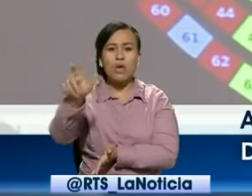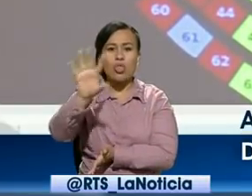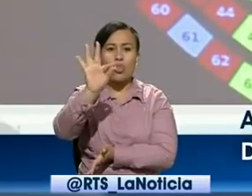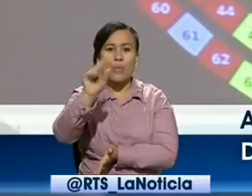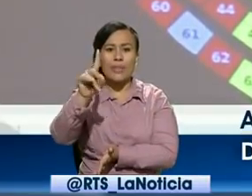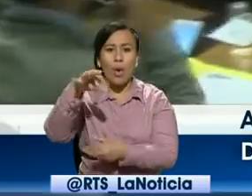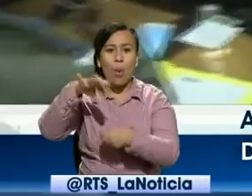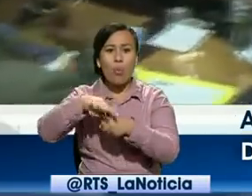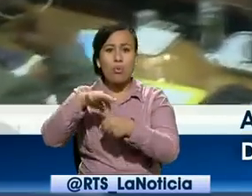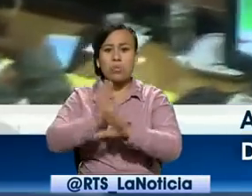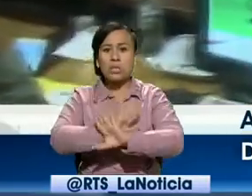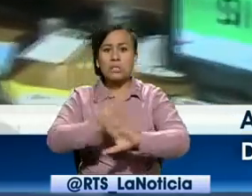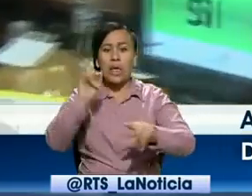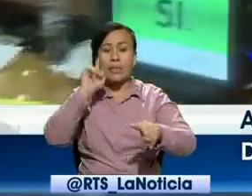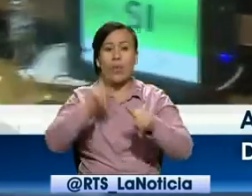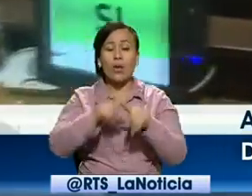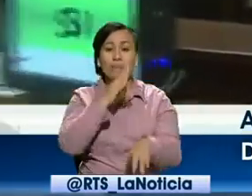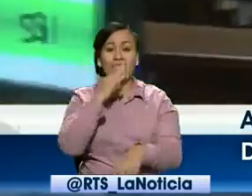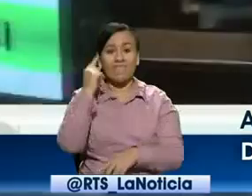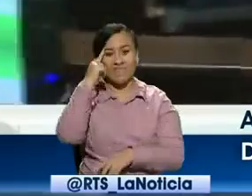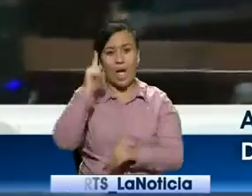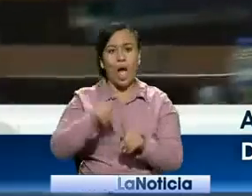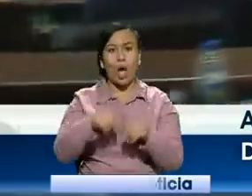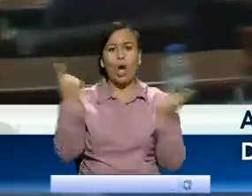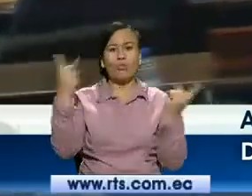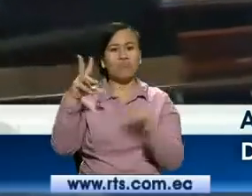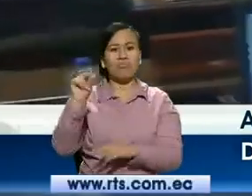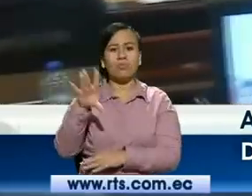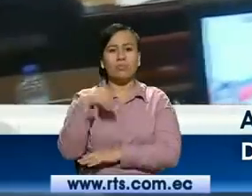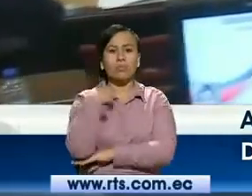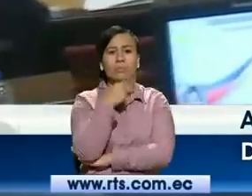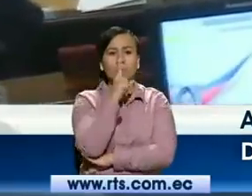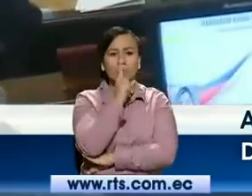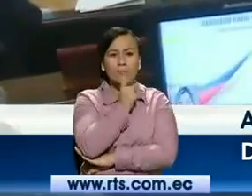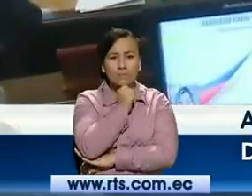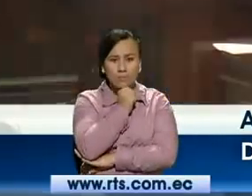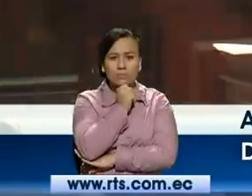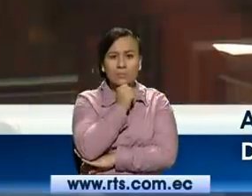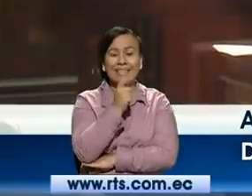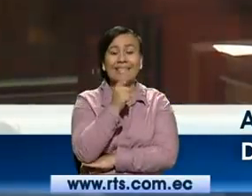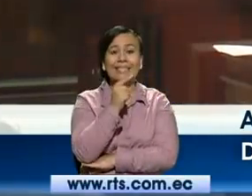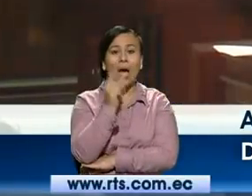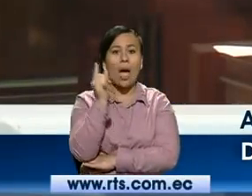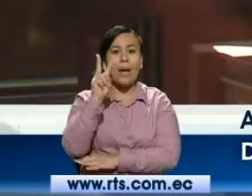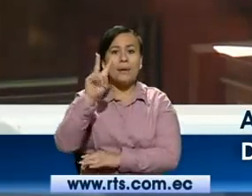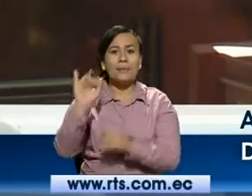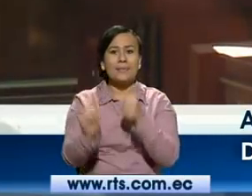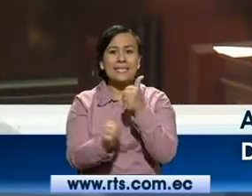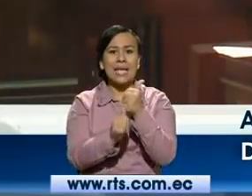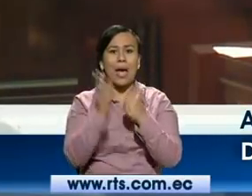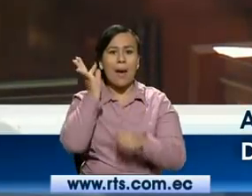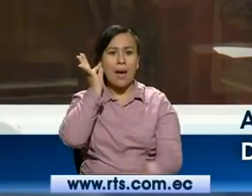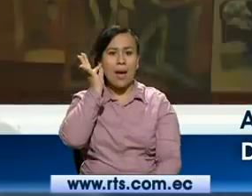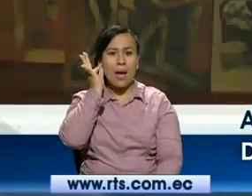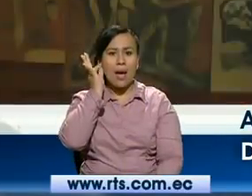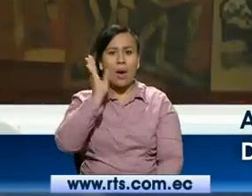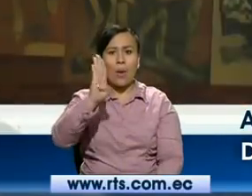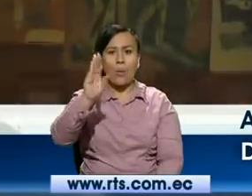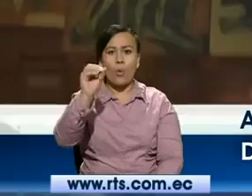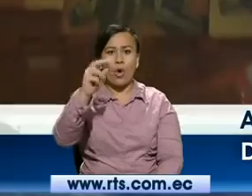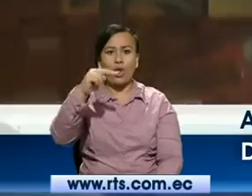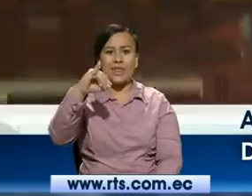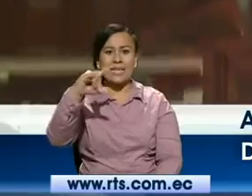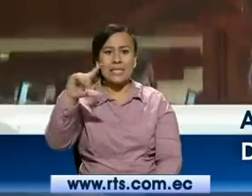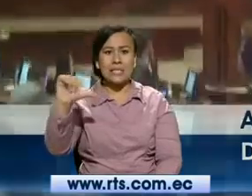votos. Los correístas votaron en contra y la única abstención vino de la vicepresidenta Viviana Bonilla.